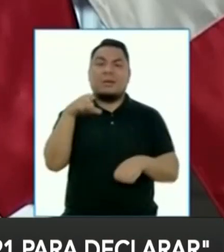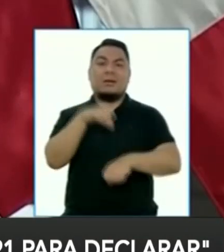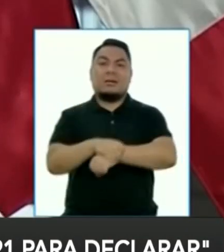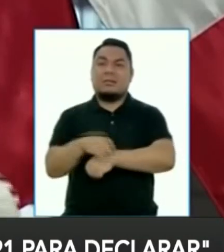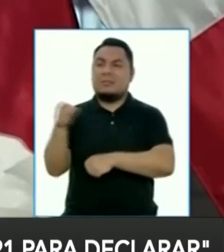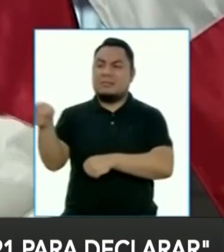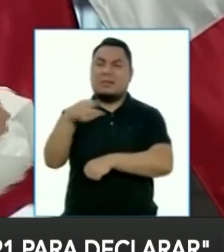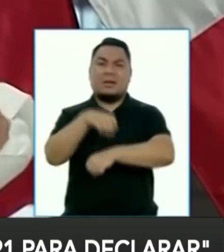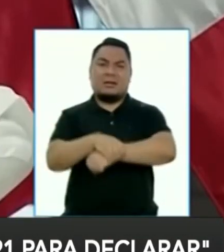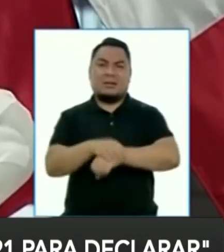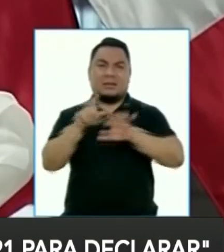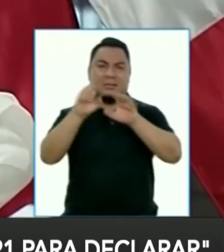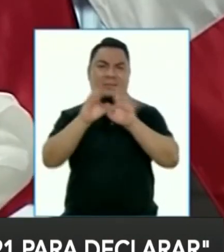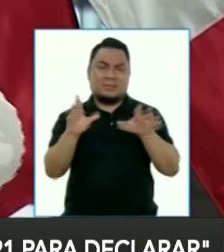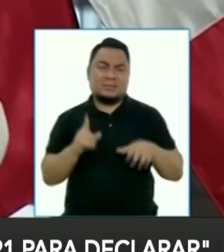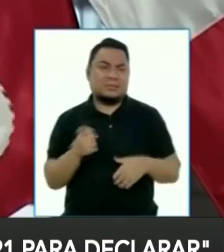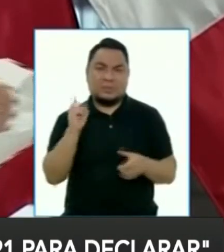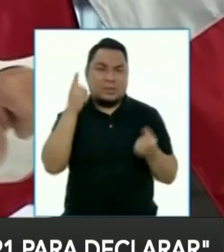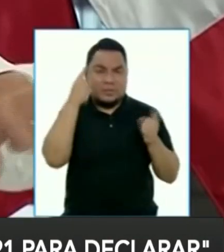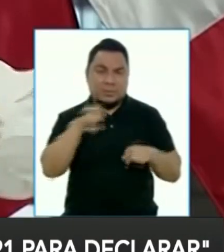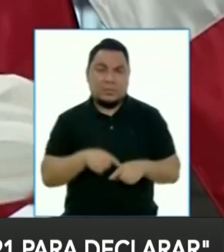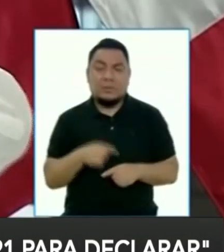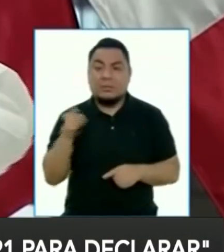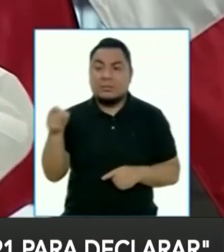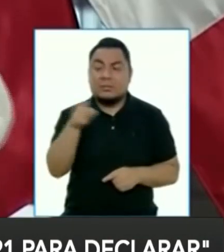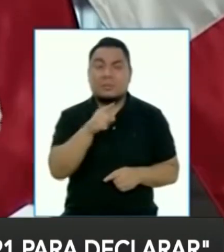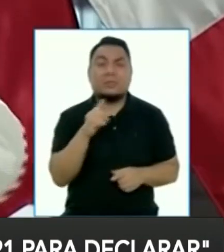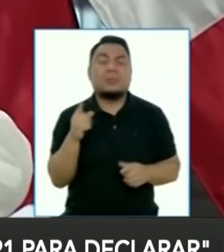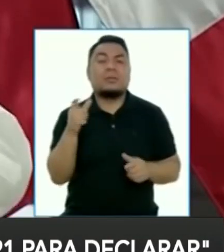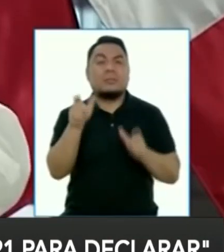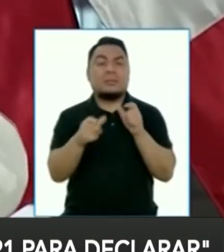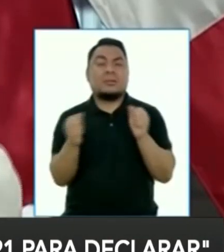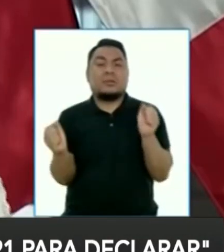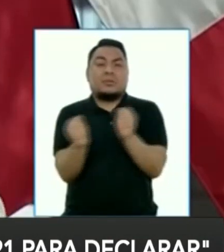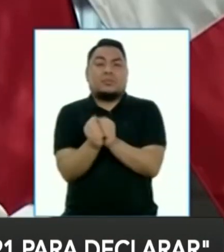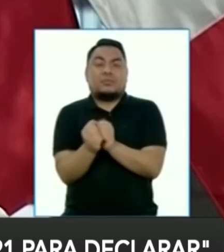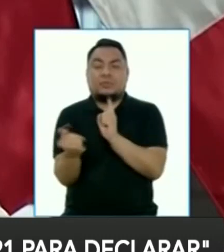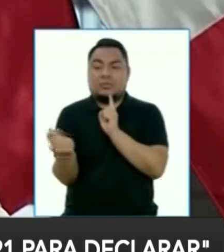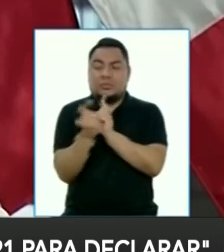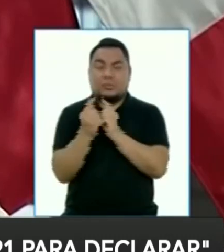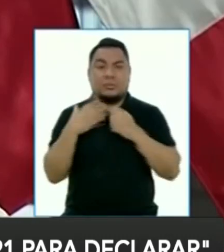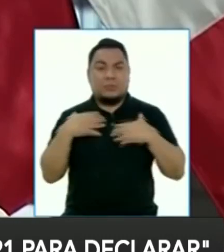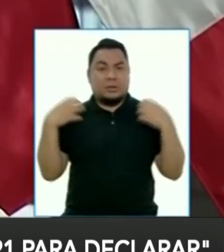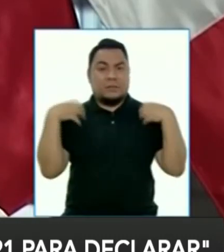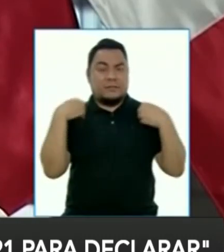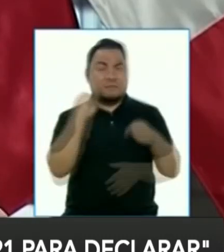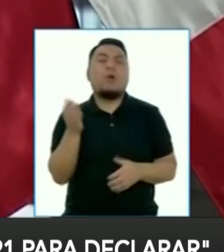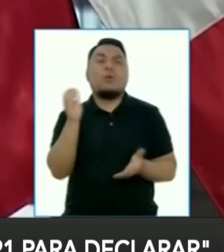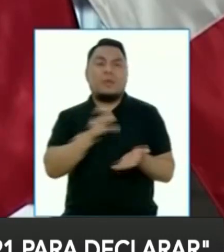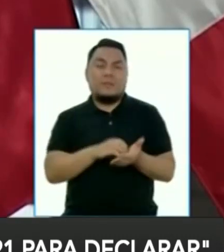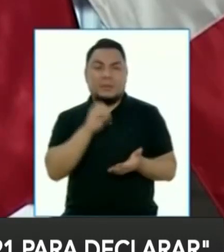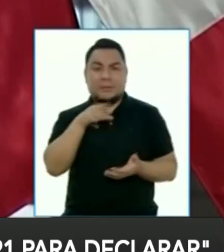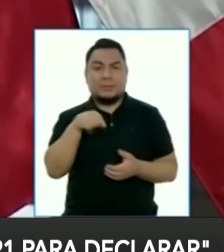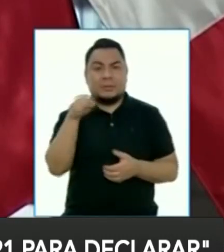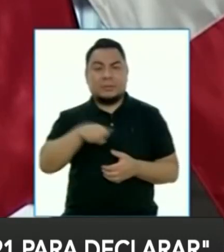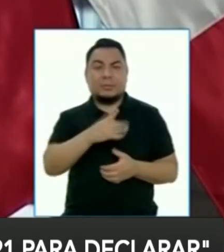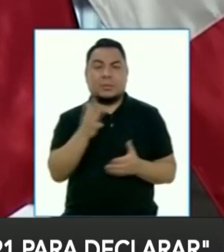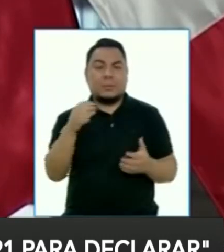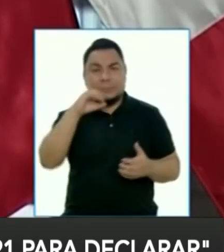últimos días. Y no porque haya gente que haya sido cercana al despacho presidencial. Y no